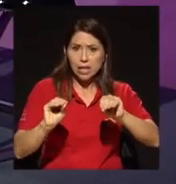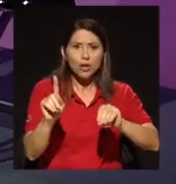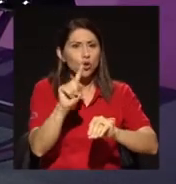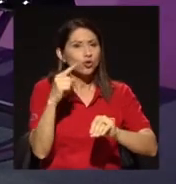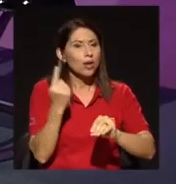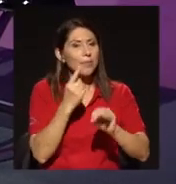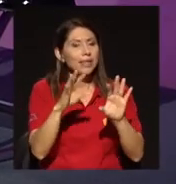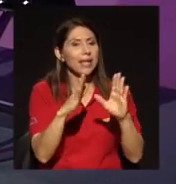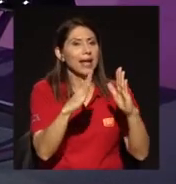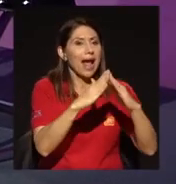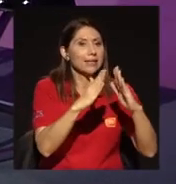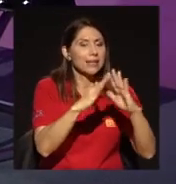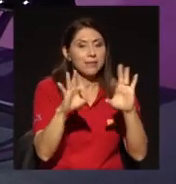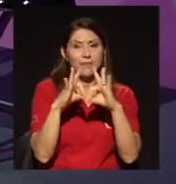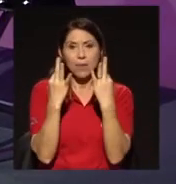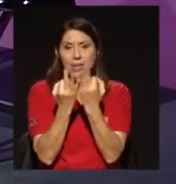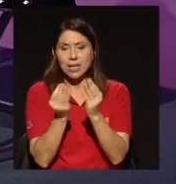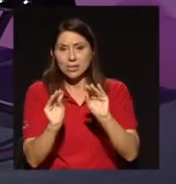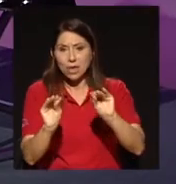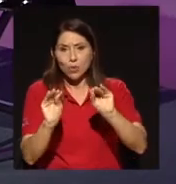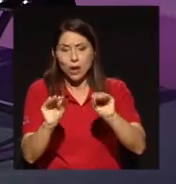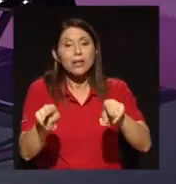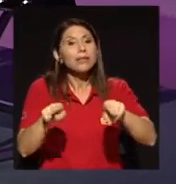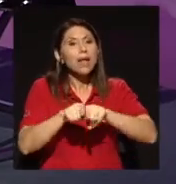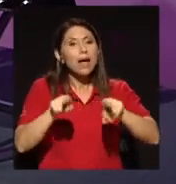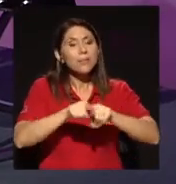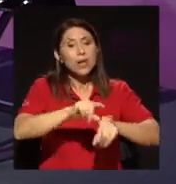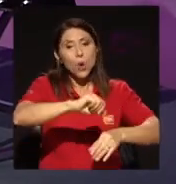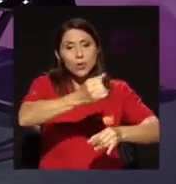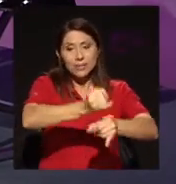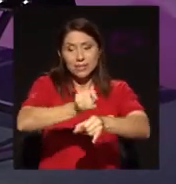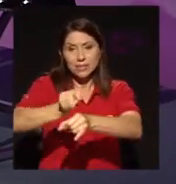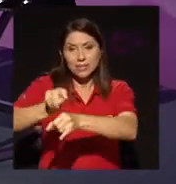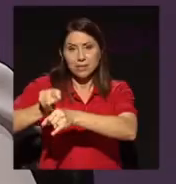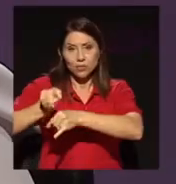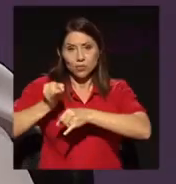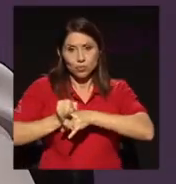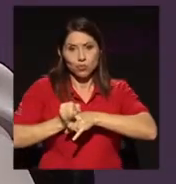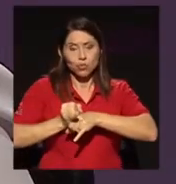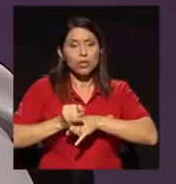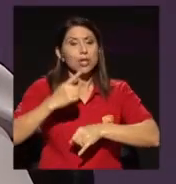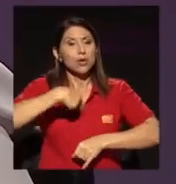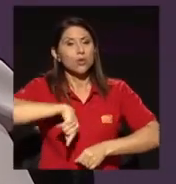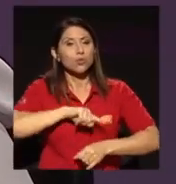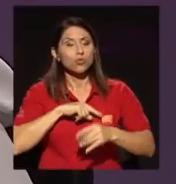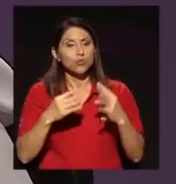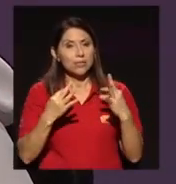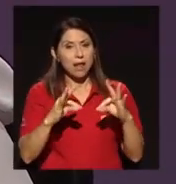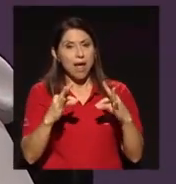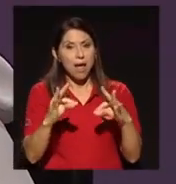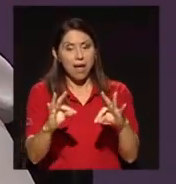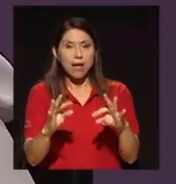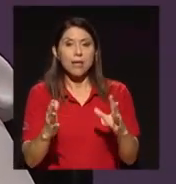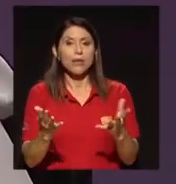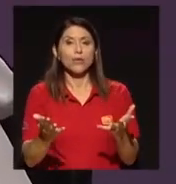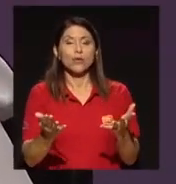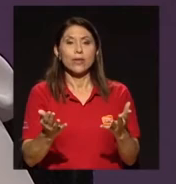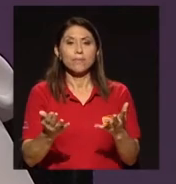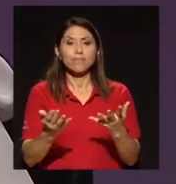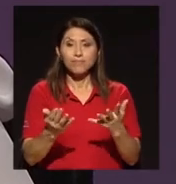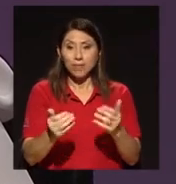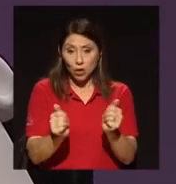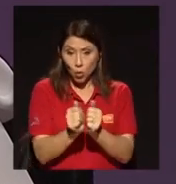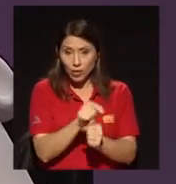educan, sino que también otras instituciones que se les presta el servicio. Uh-huh. Entonces hemos tratado de formar con